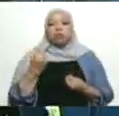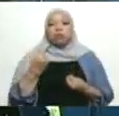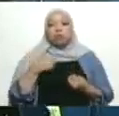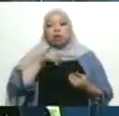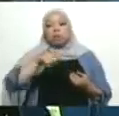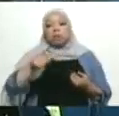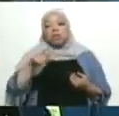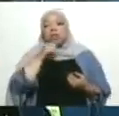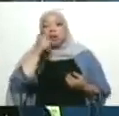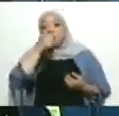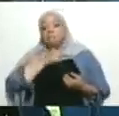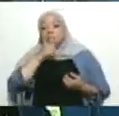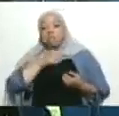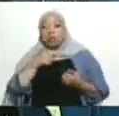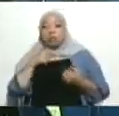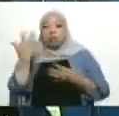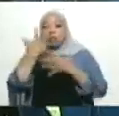pueblo.